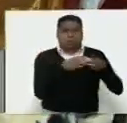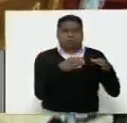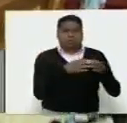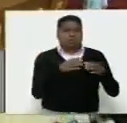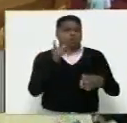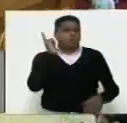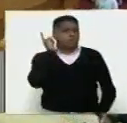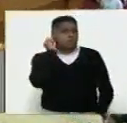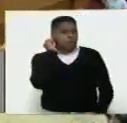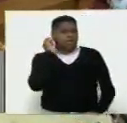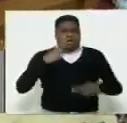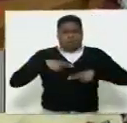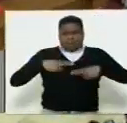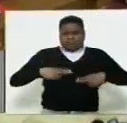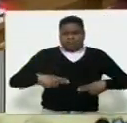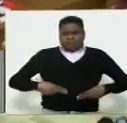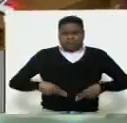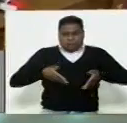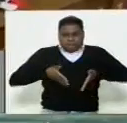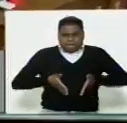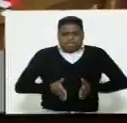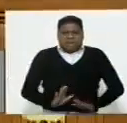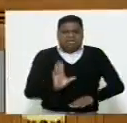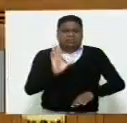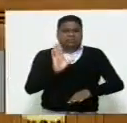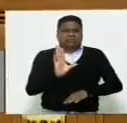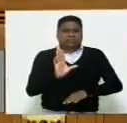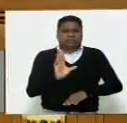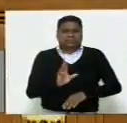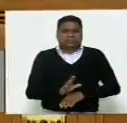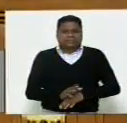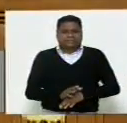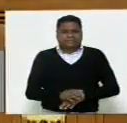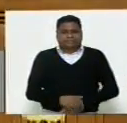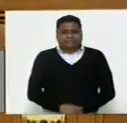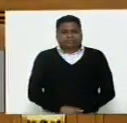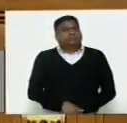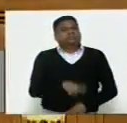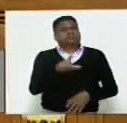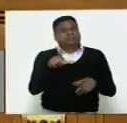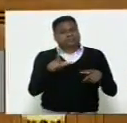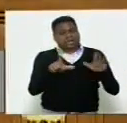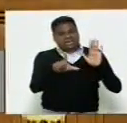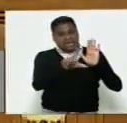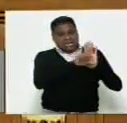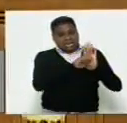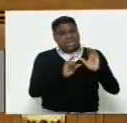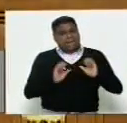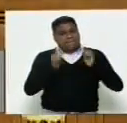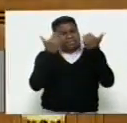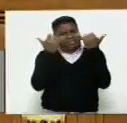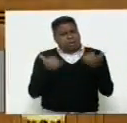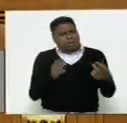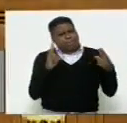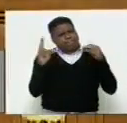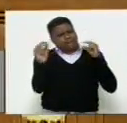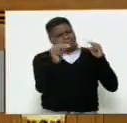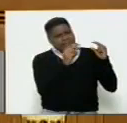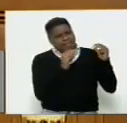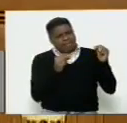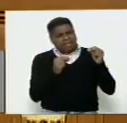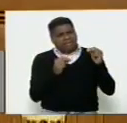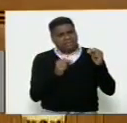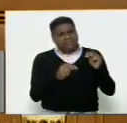la humanización del parto y el nacimiento. Por eso, esta ley que comienza a debatirse el día de hoy, este